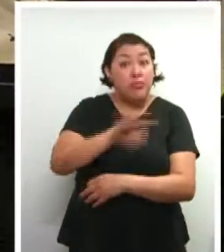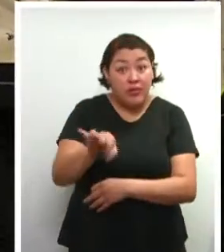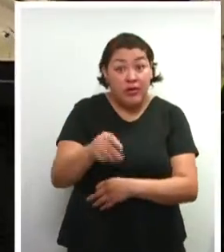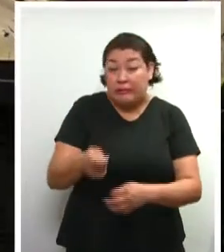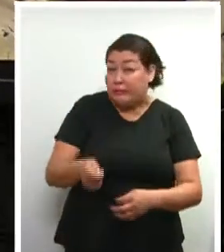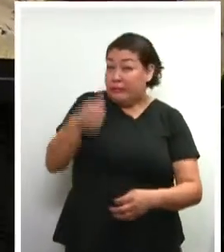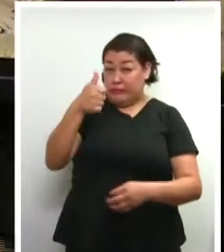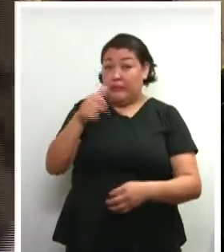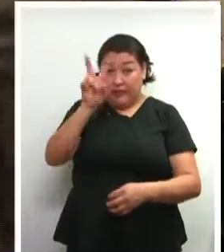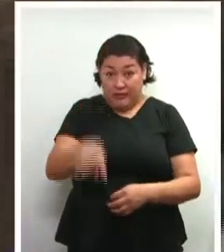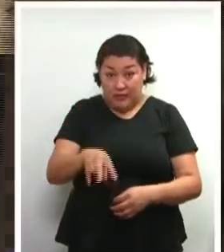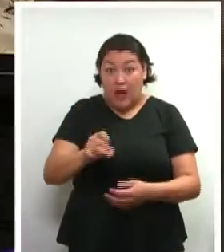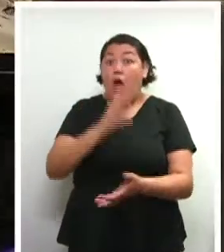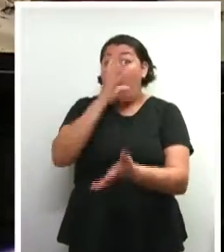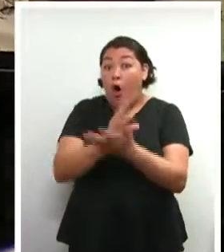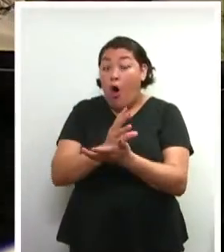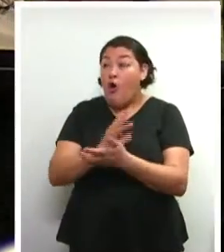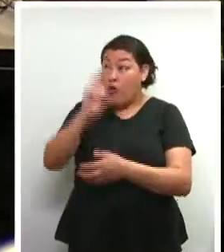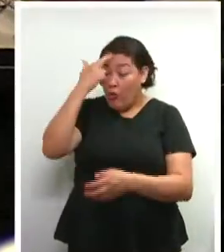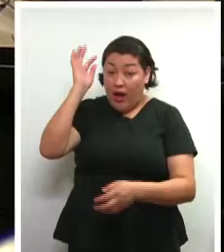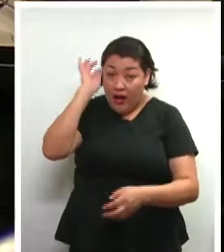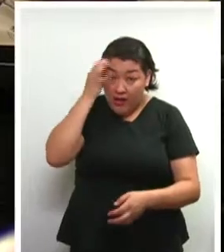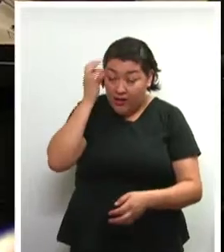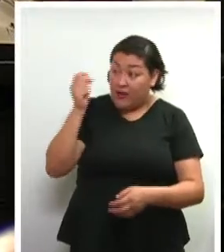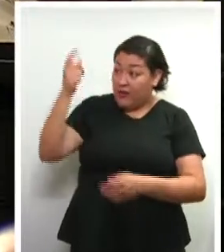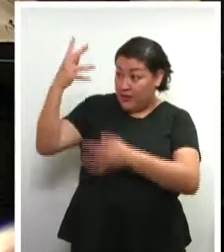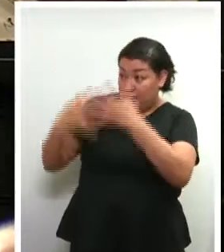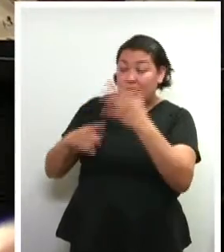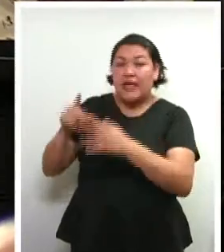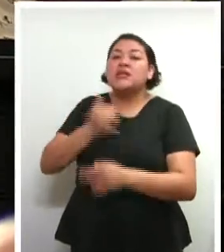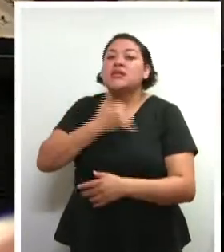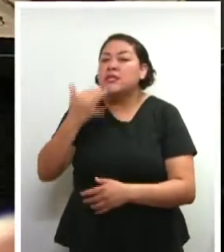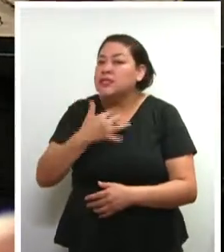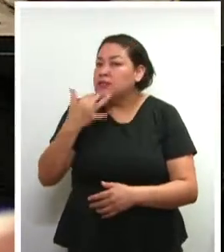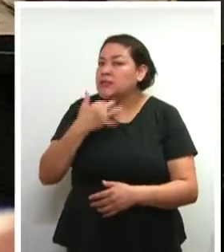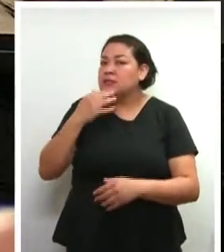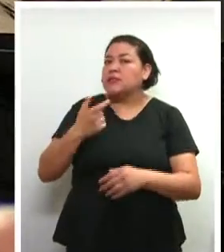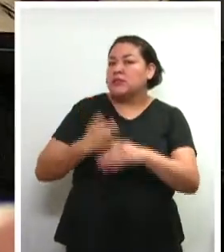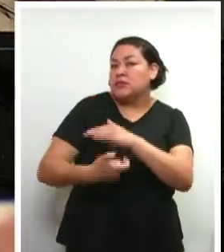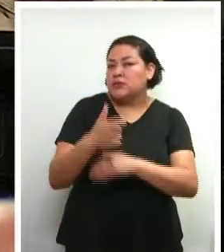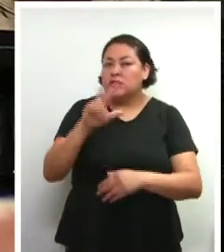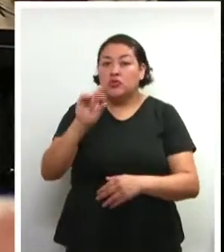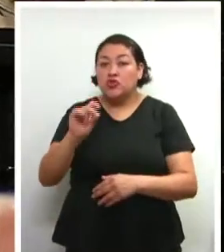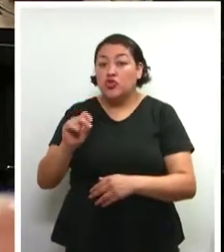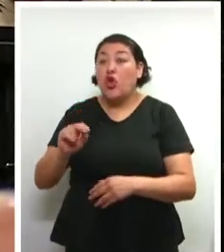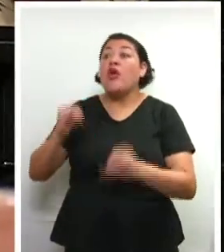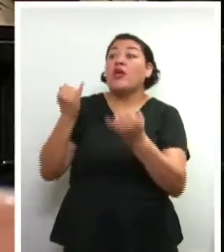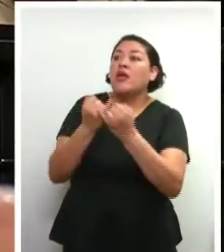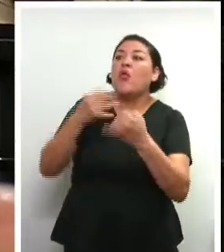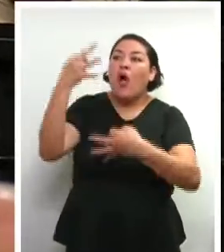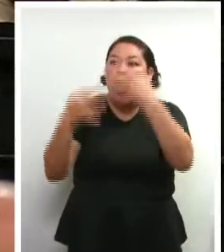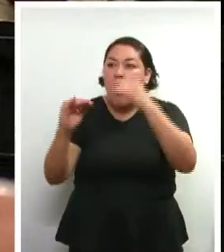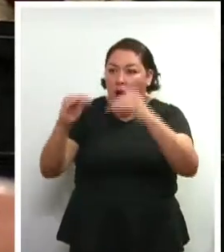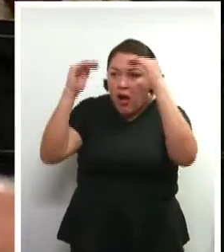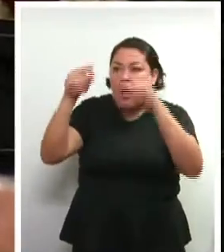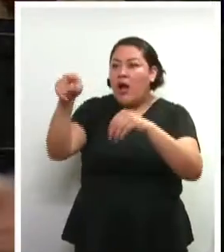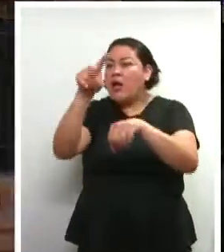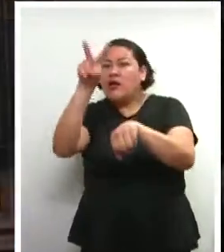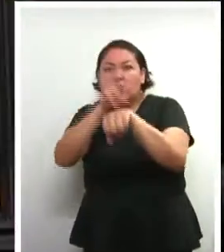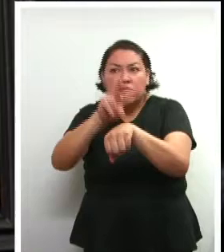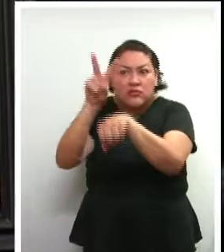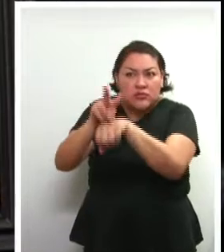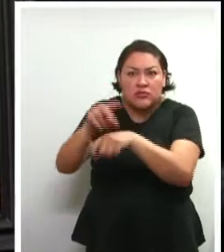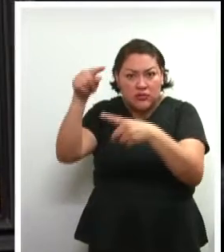prevé que solamente se le exigirá a los servidores públicos que cometan actos de corrupción, sino a los fiscales, auditores y